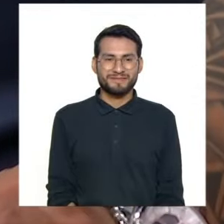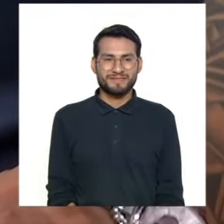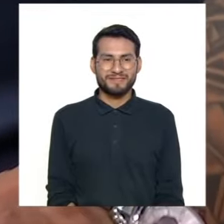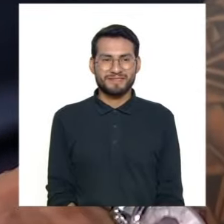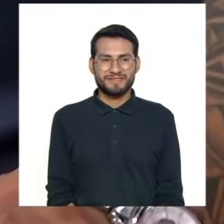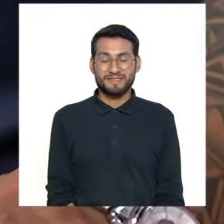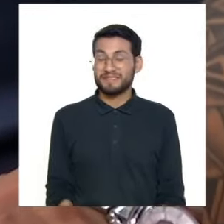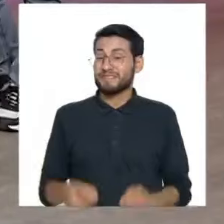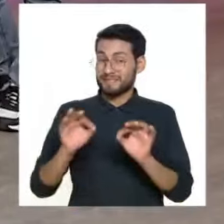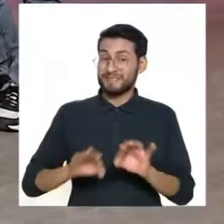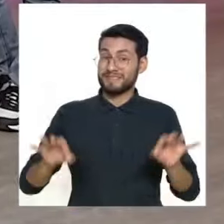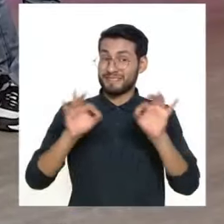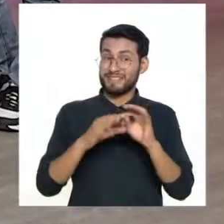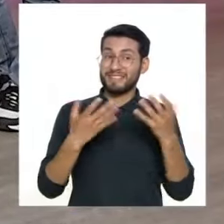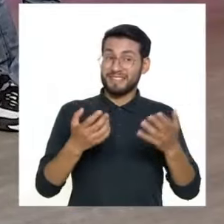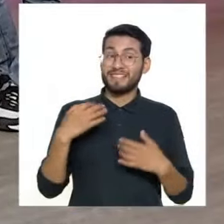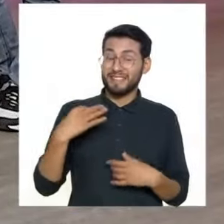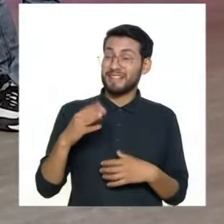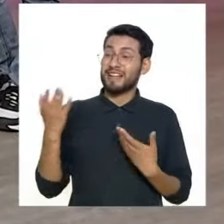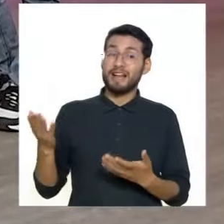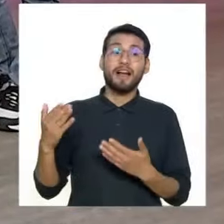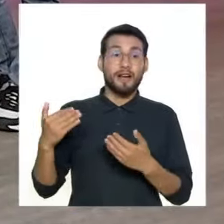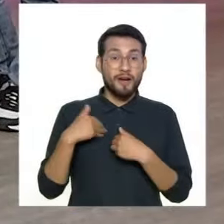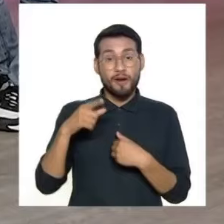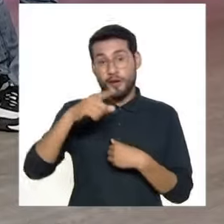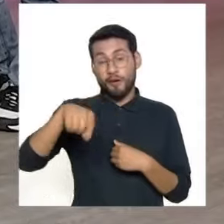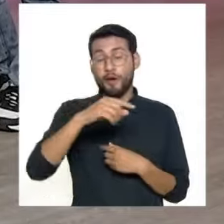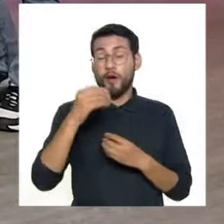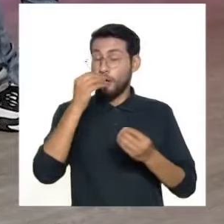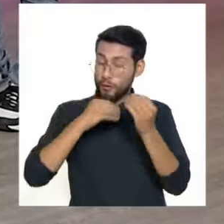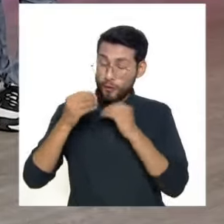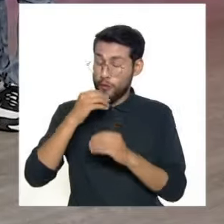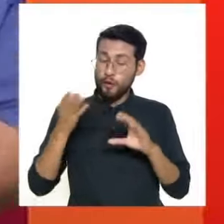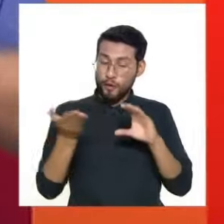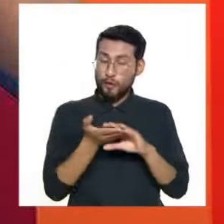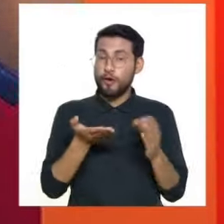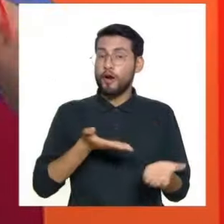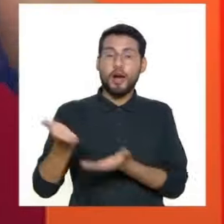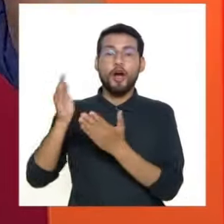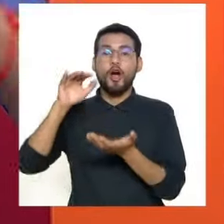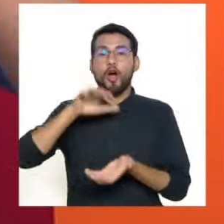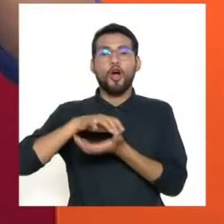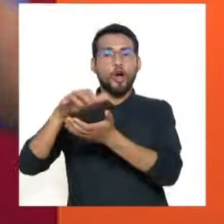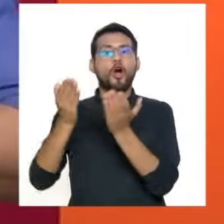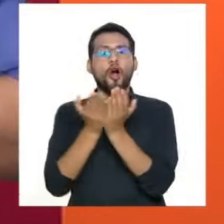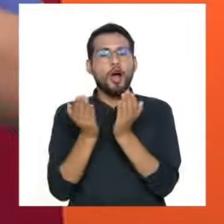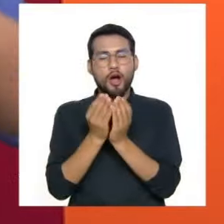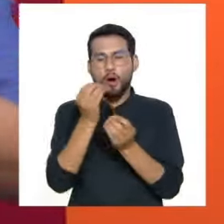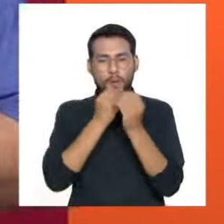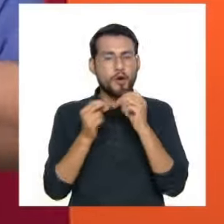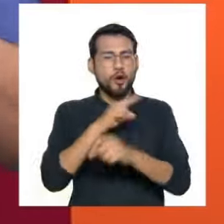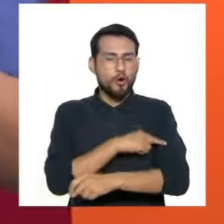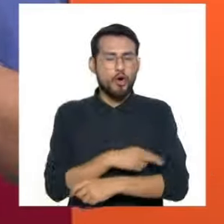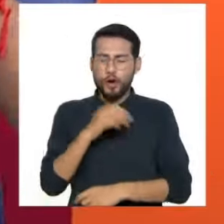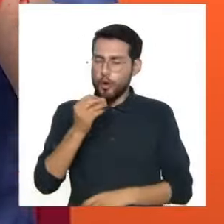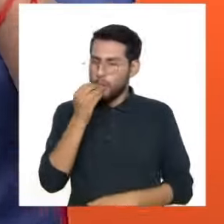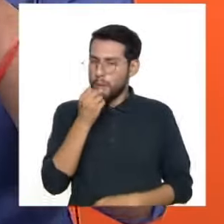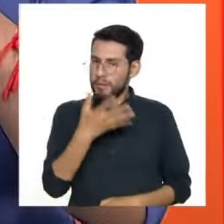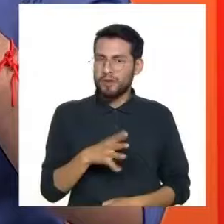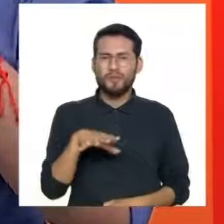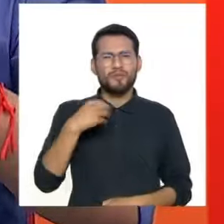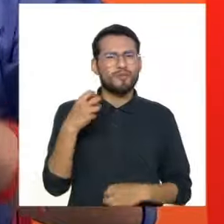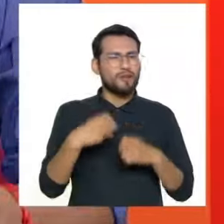acs si es chicos nutritiva para que así también se acostumbren a comer porque a veces